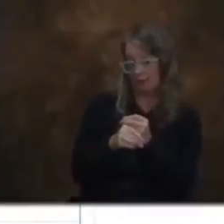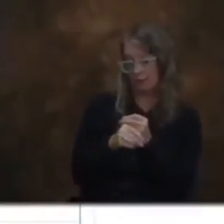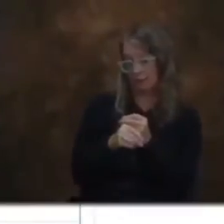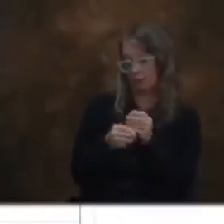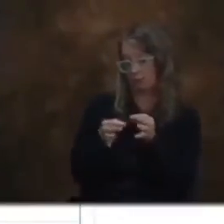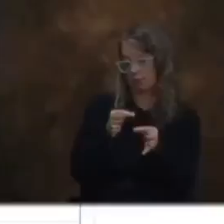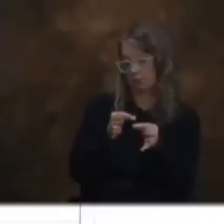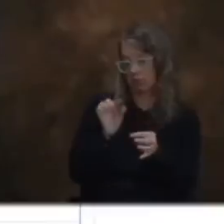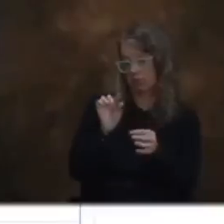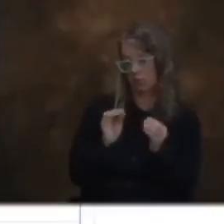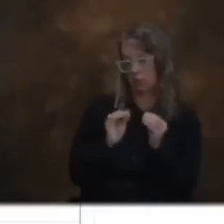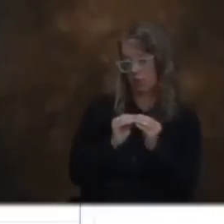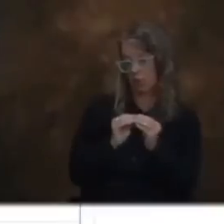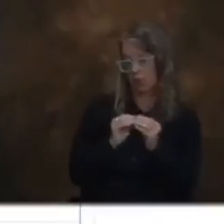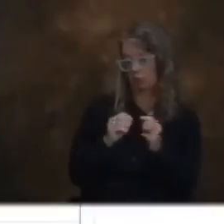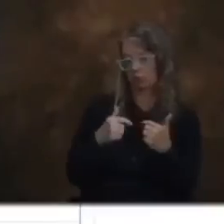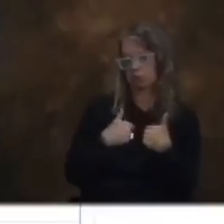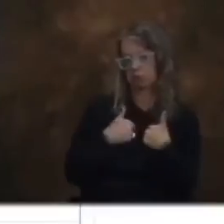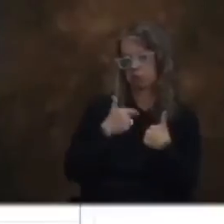esperaría